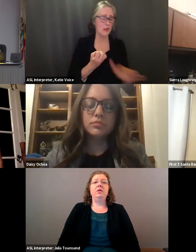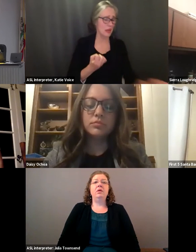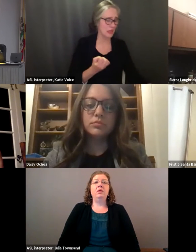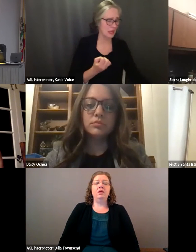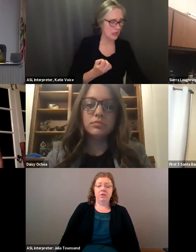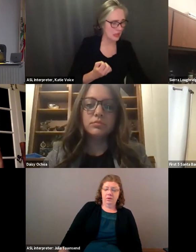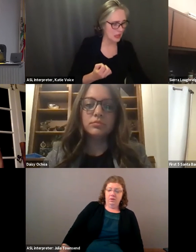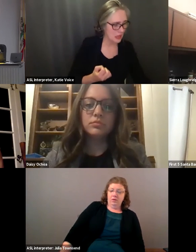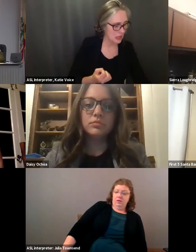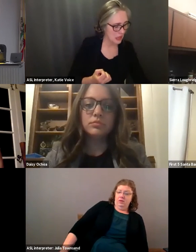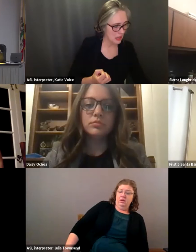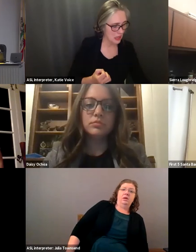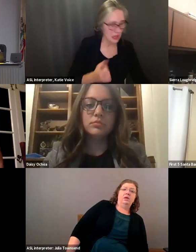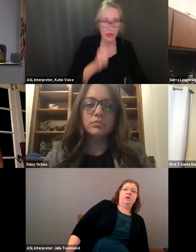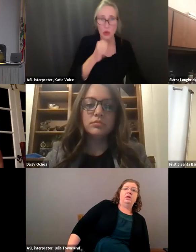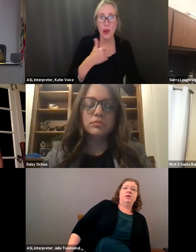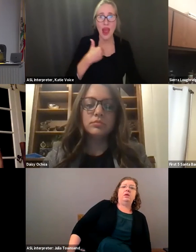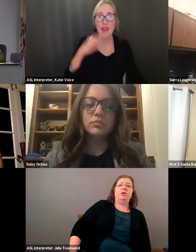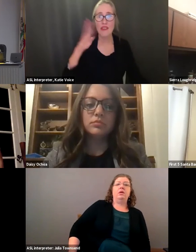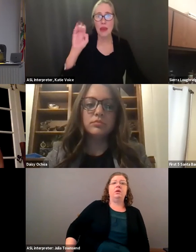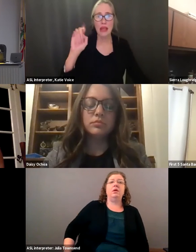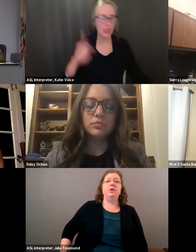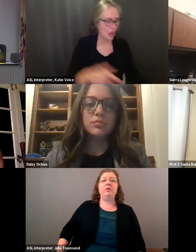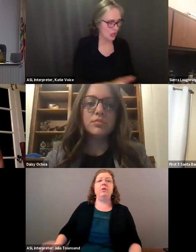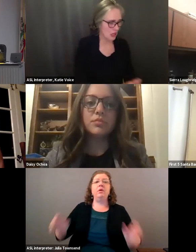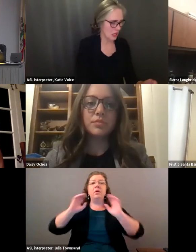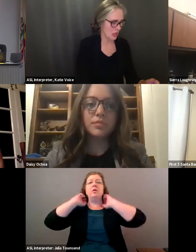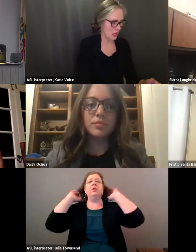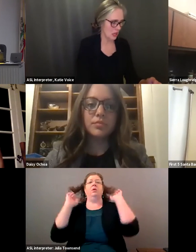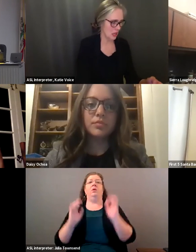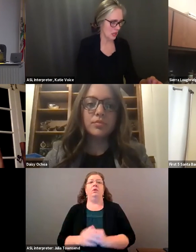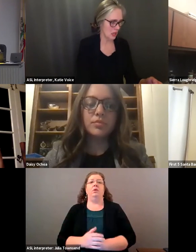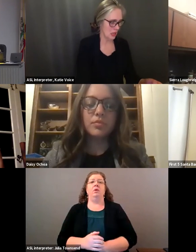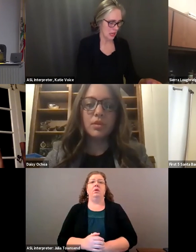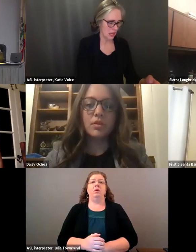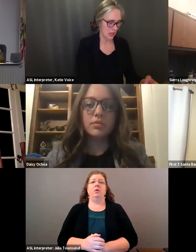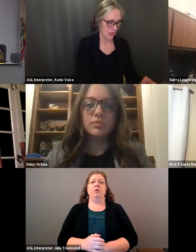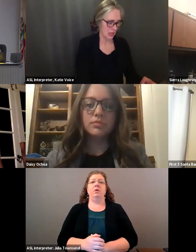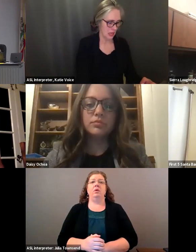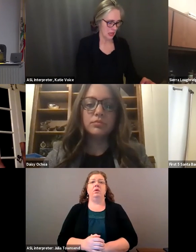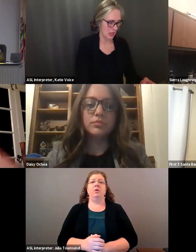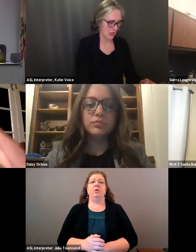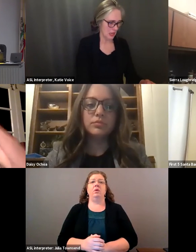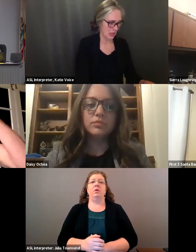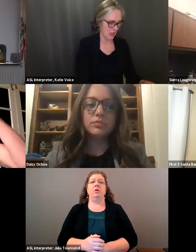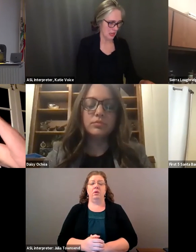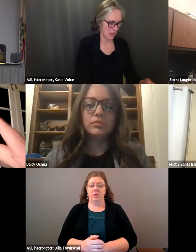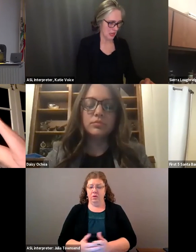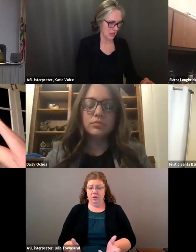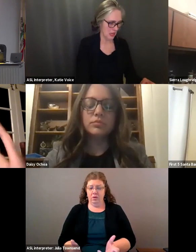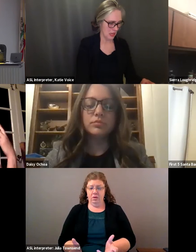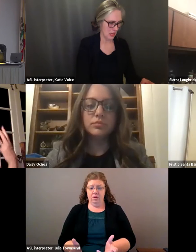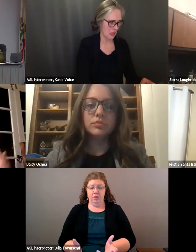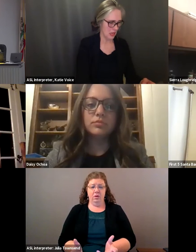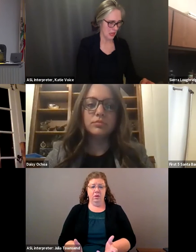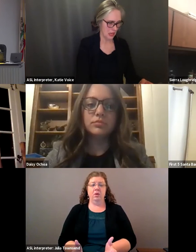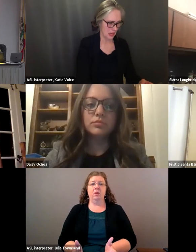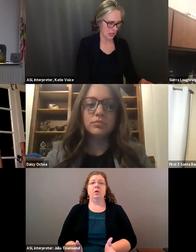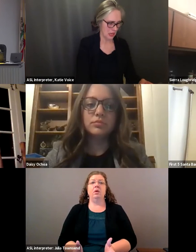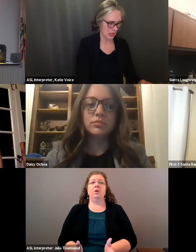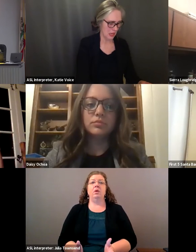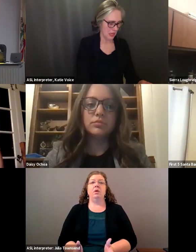y económicas. Muchas de esas familias no tienen patios delanteros o